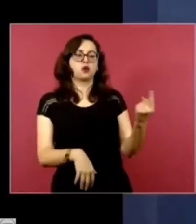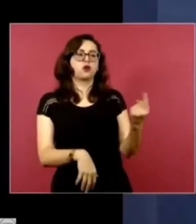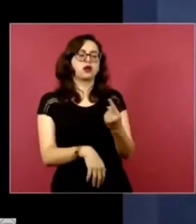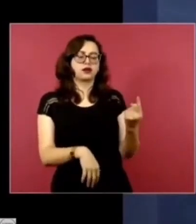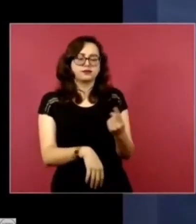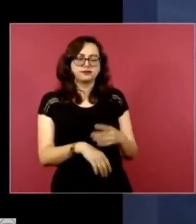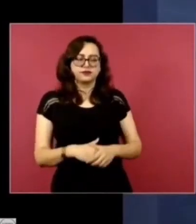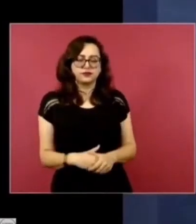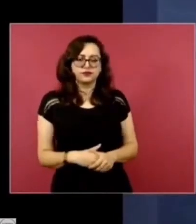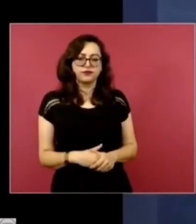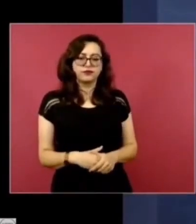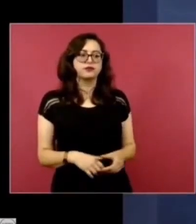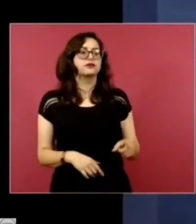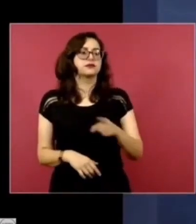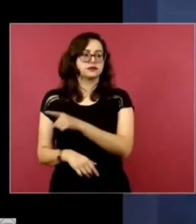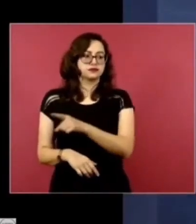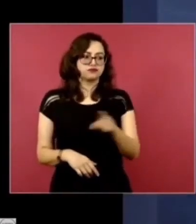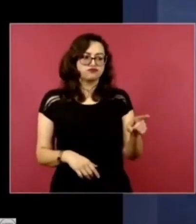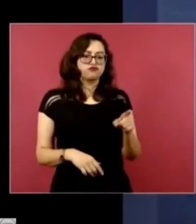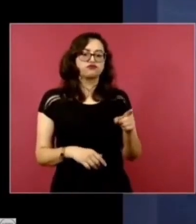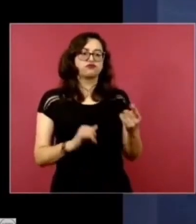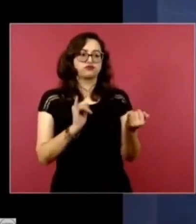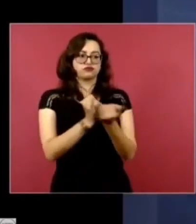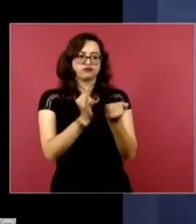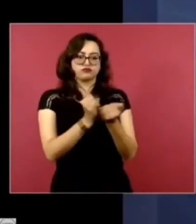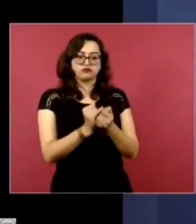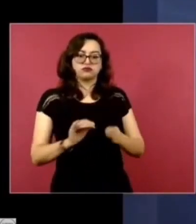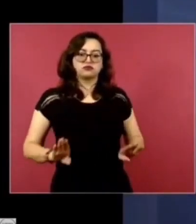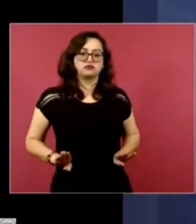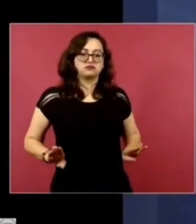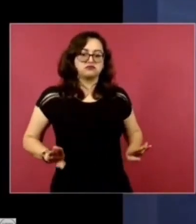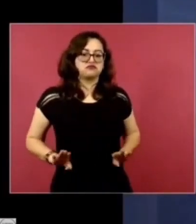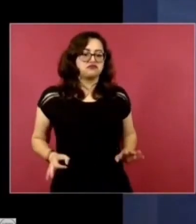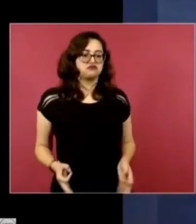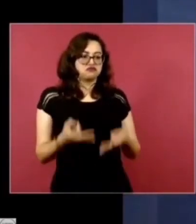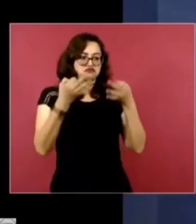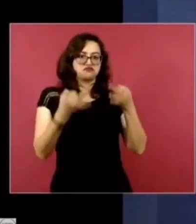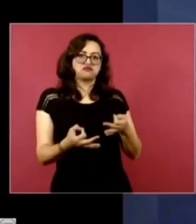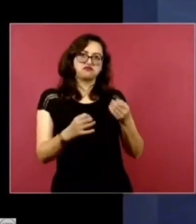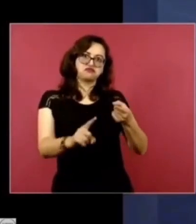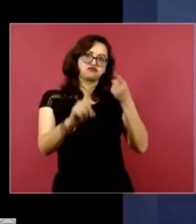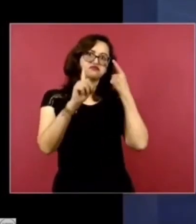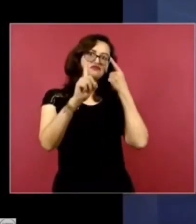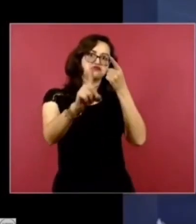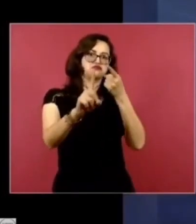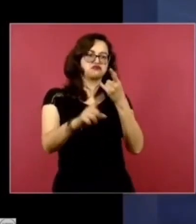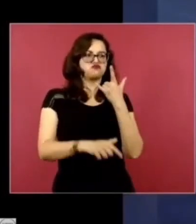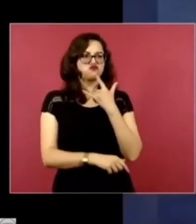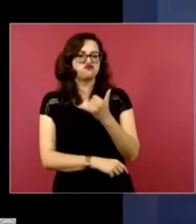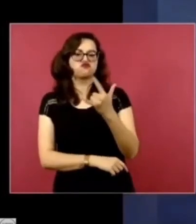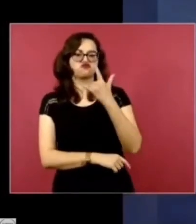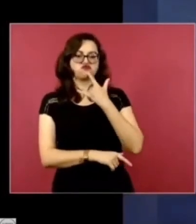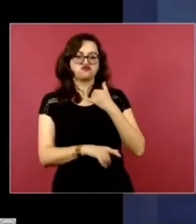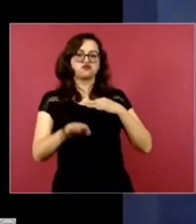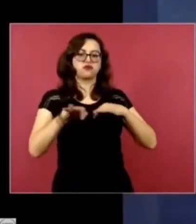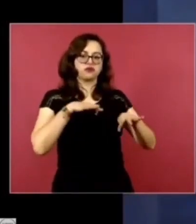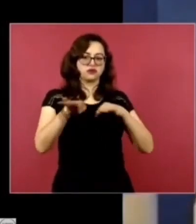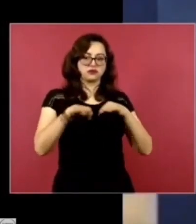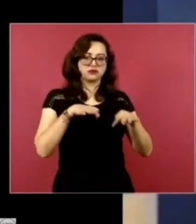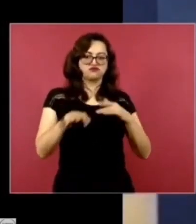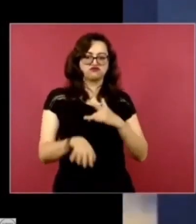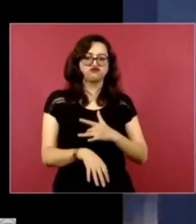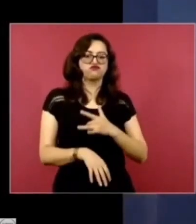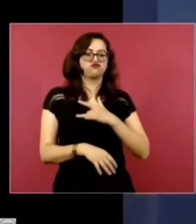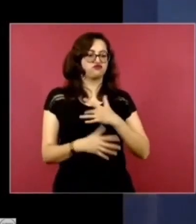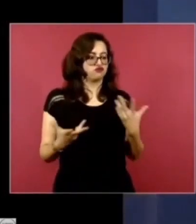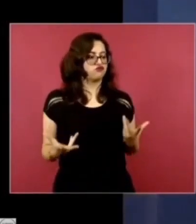participar, porque consideramos de que lo fundamental son los principios, los ideales, la entrega, la sensibilidad social. Pero